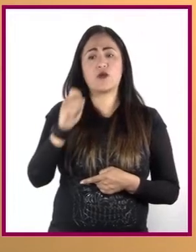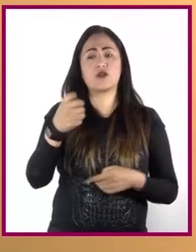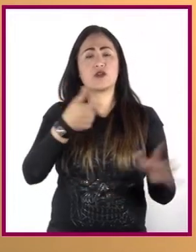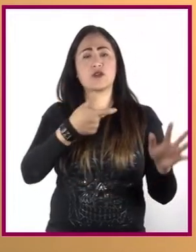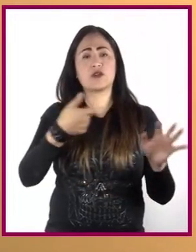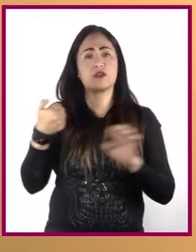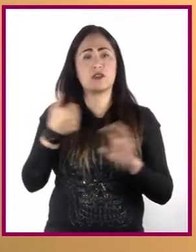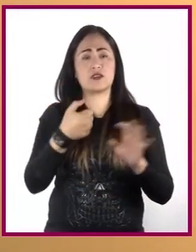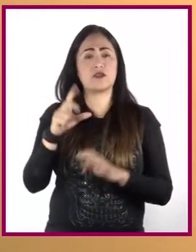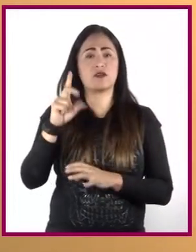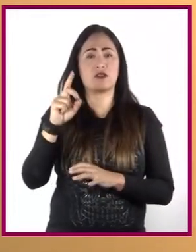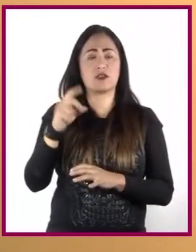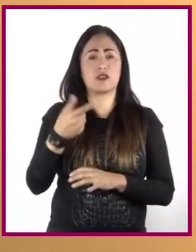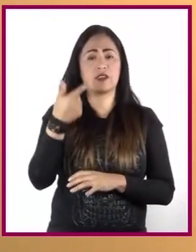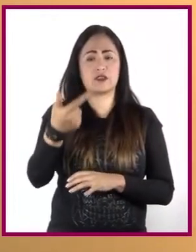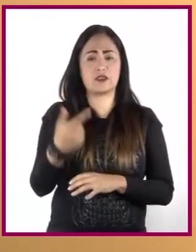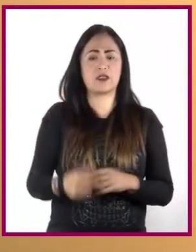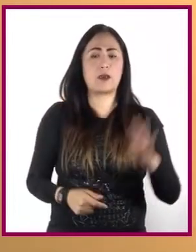0.637. Inciso B,